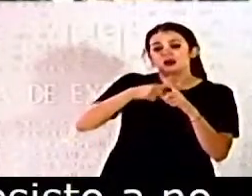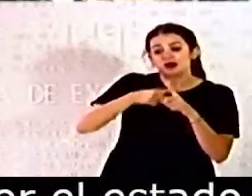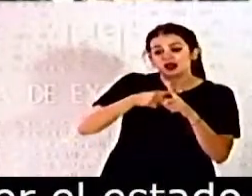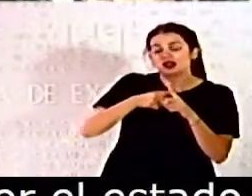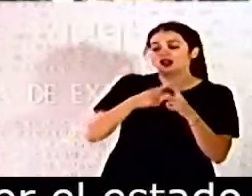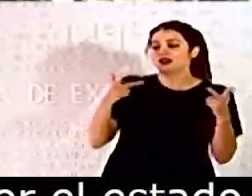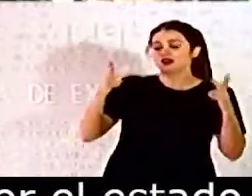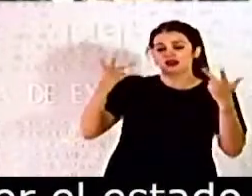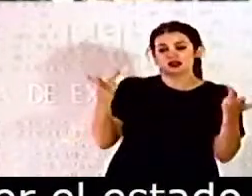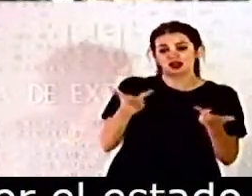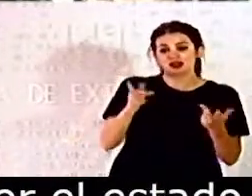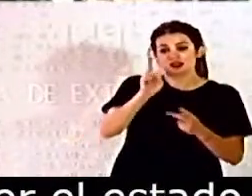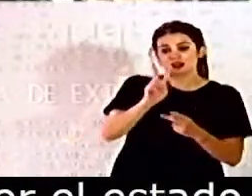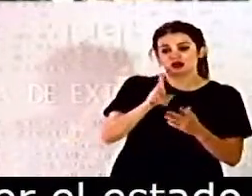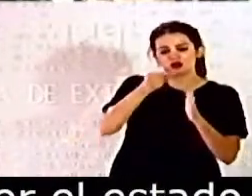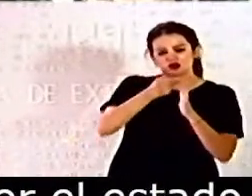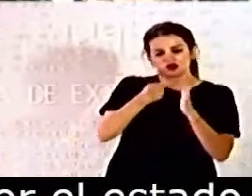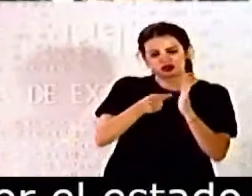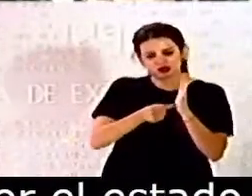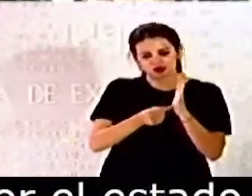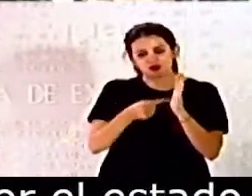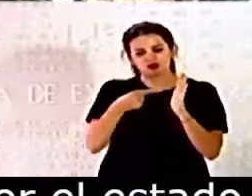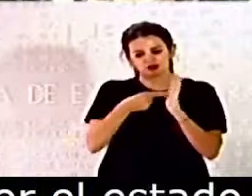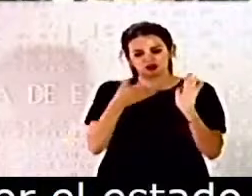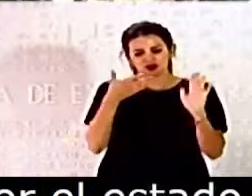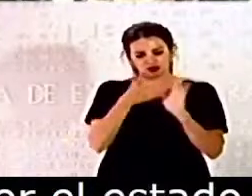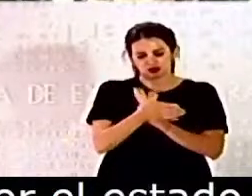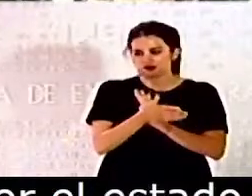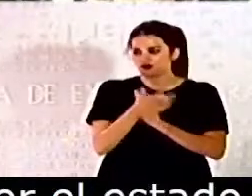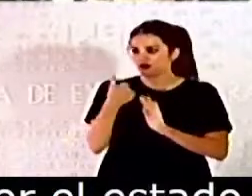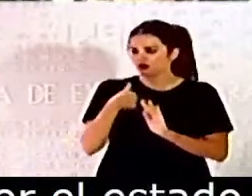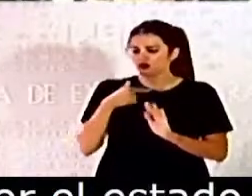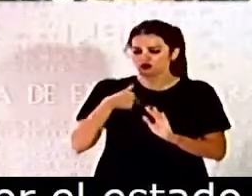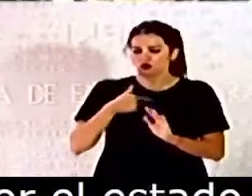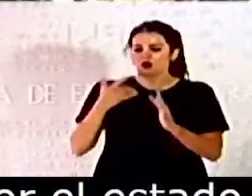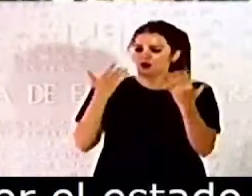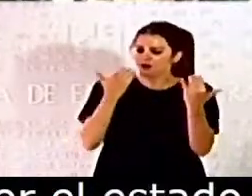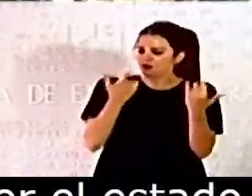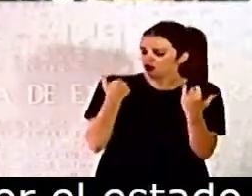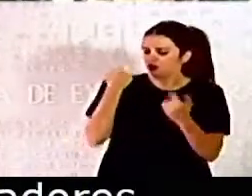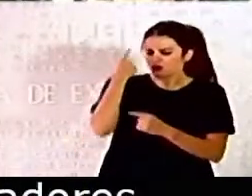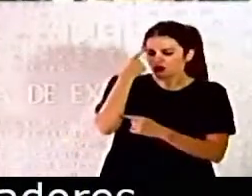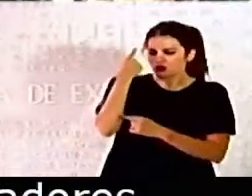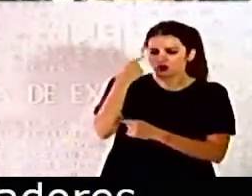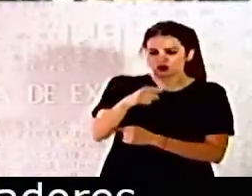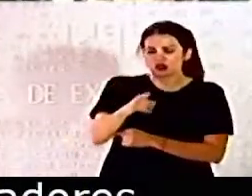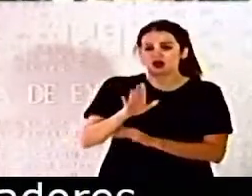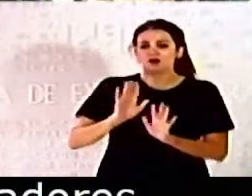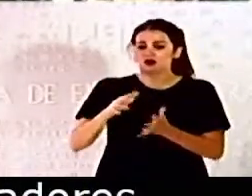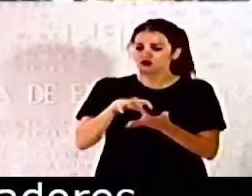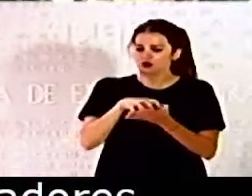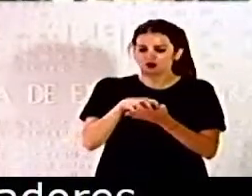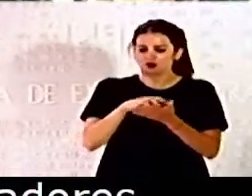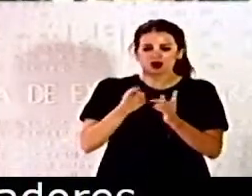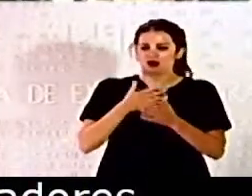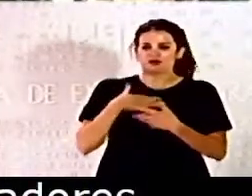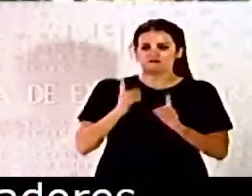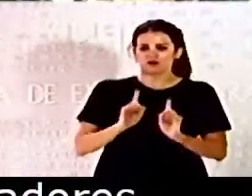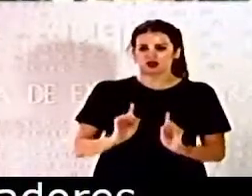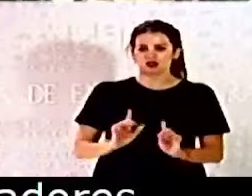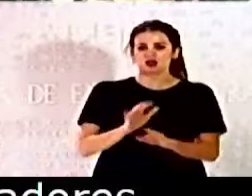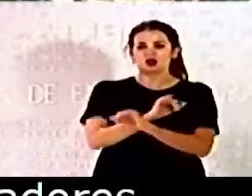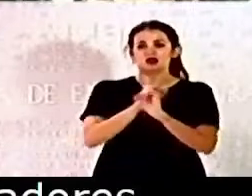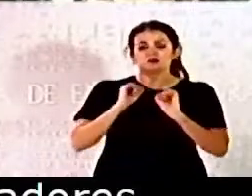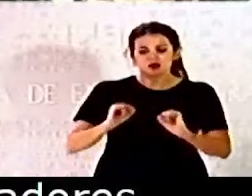lo marca una serie de indicadores, Sí. insisto, aunque estoy convencido y yo entiendo que ustedes también, pero no me quiero quedar sin preguntarlo. ¿Es imposible